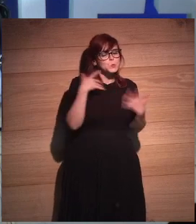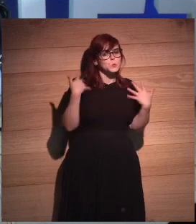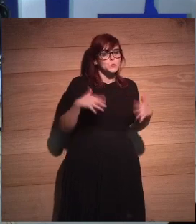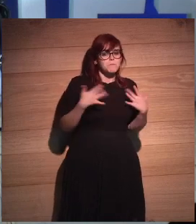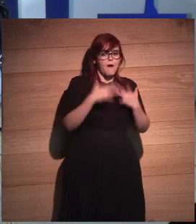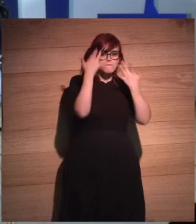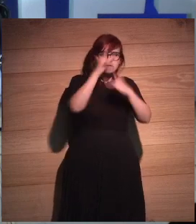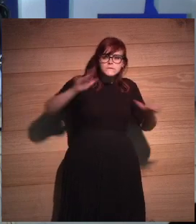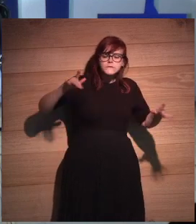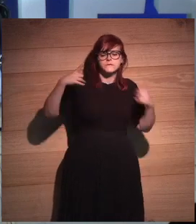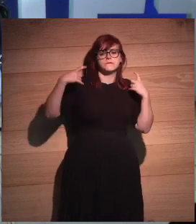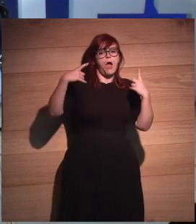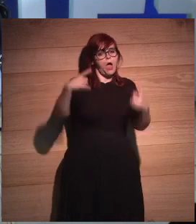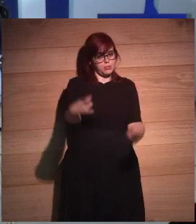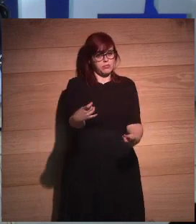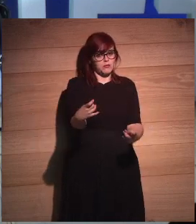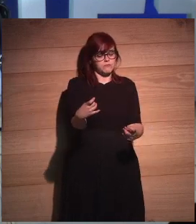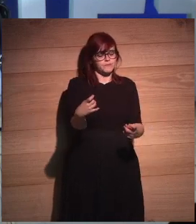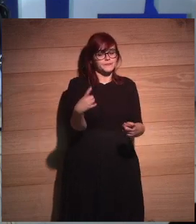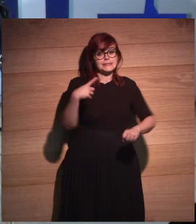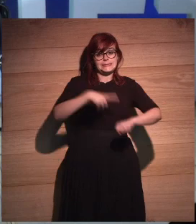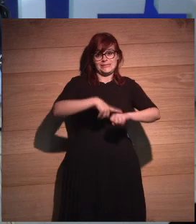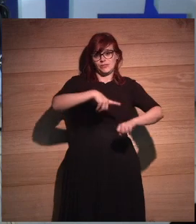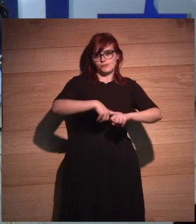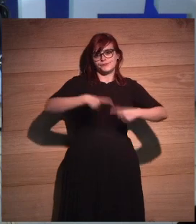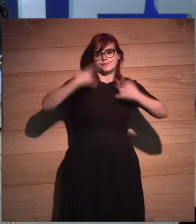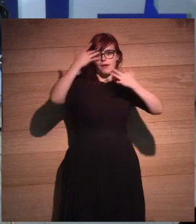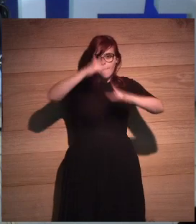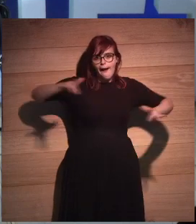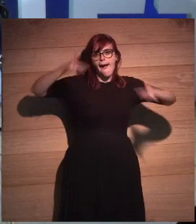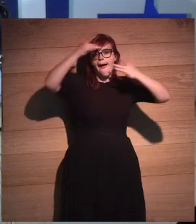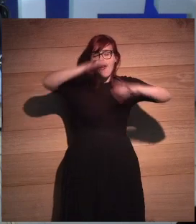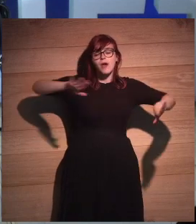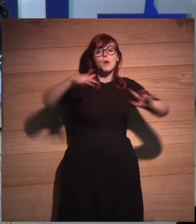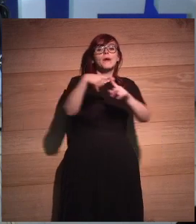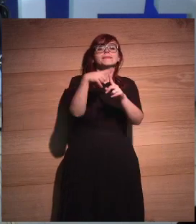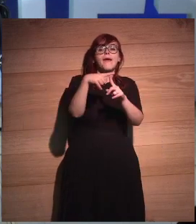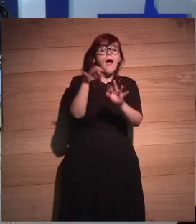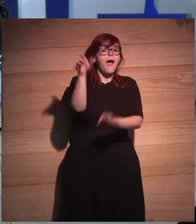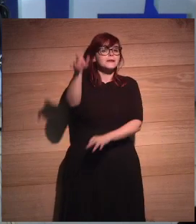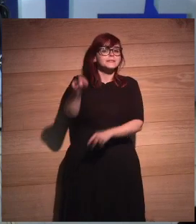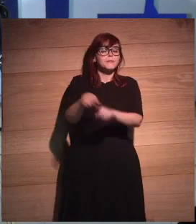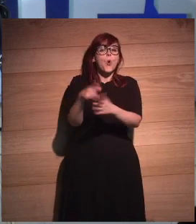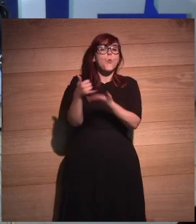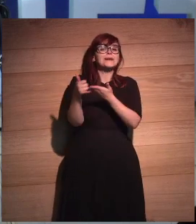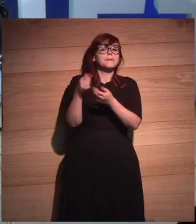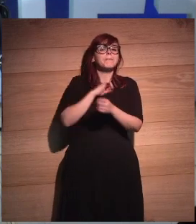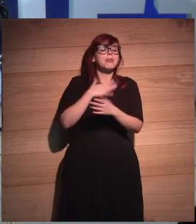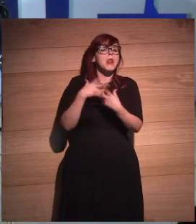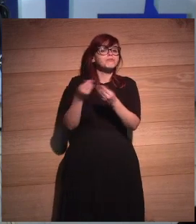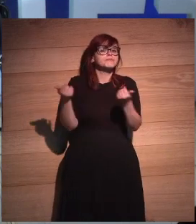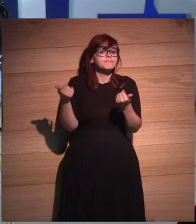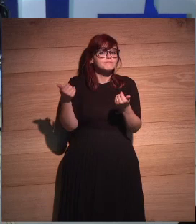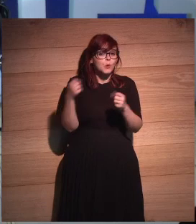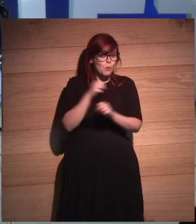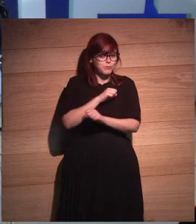la concienciación va a llevar mucho tiempo, ¿no? A decirle lo que hablábamos antes de decirle a nuestras tías que dejen de usar el WhatsApp mañana,